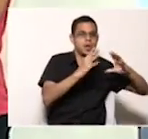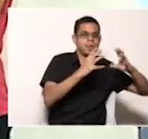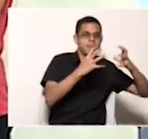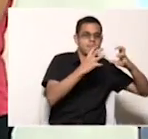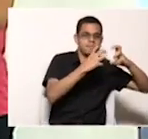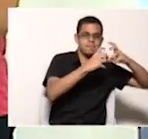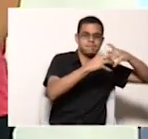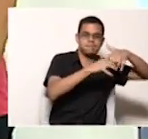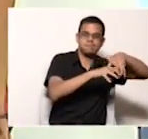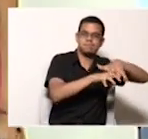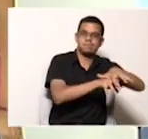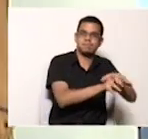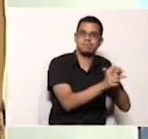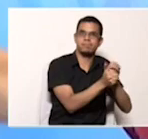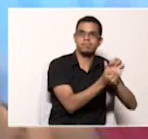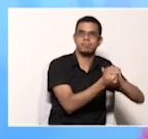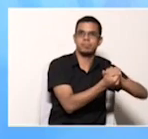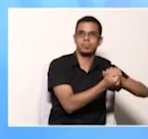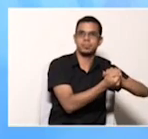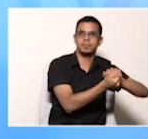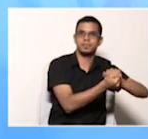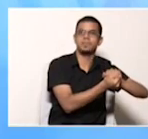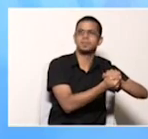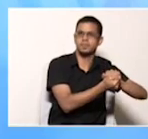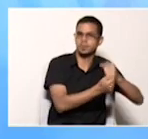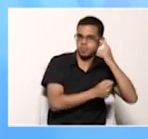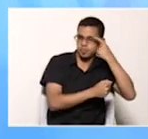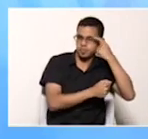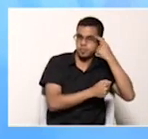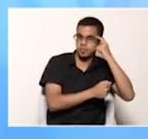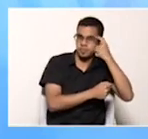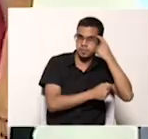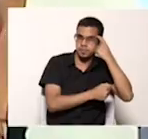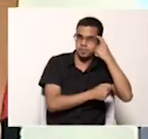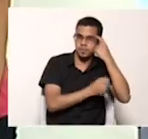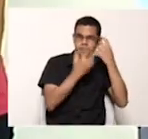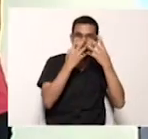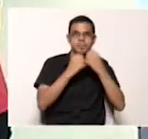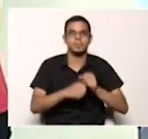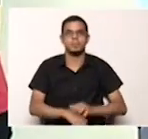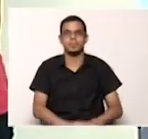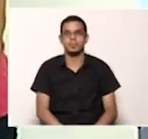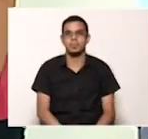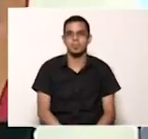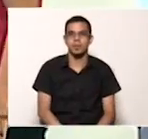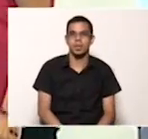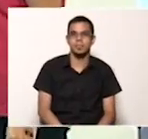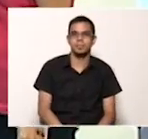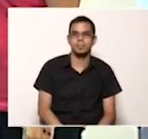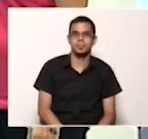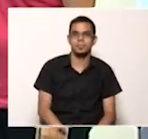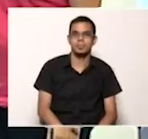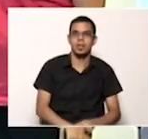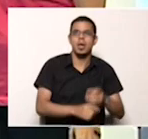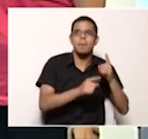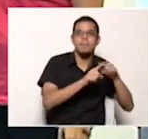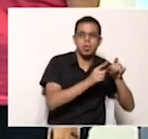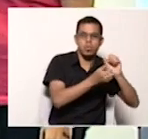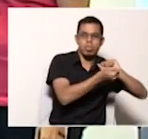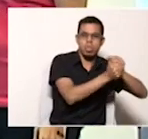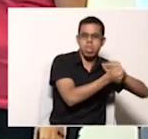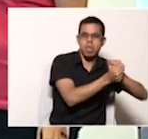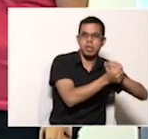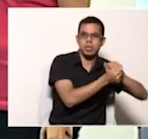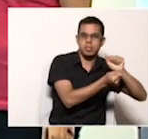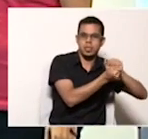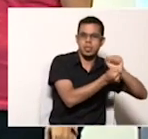van a rearreglar y va a llegar a estado sólido. Pero también hay otros cambios, de estado sólido a estado gaseoso,